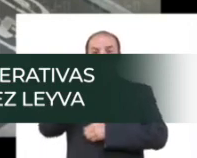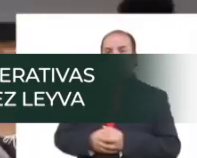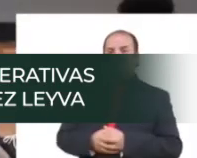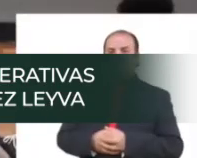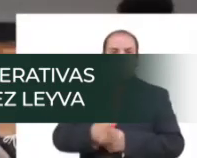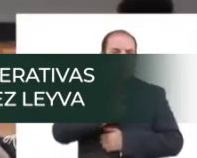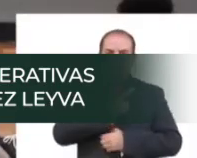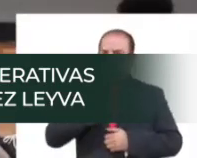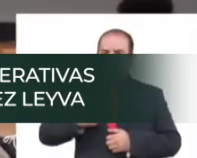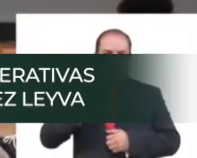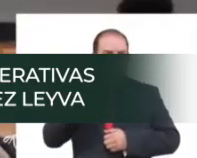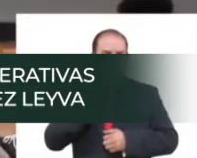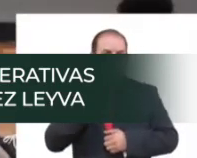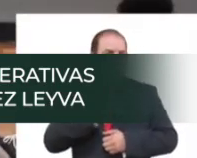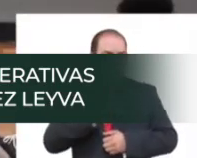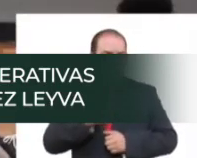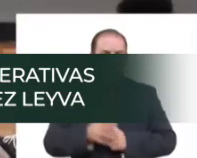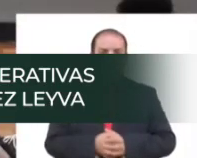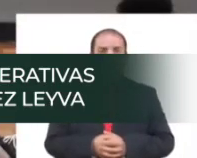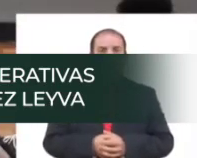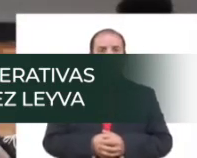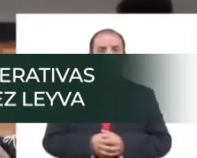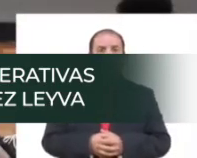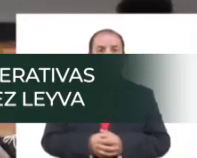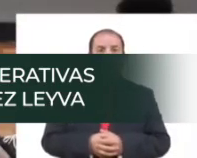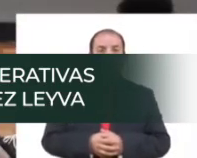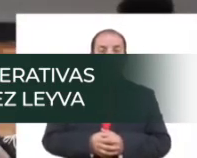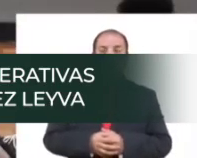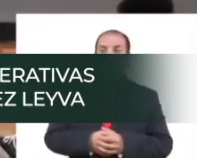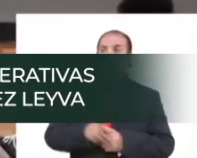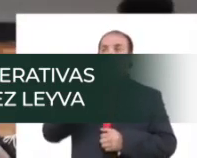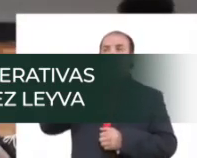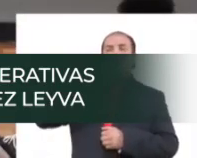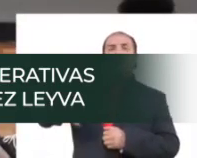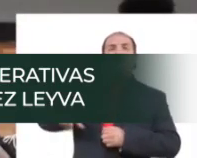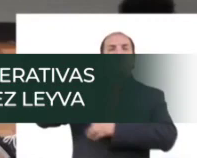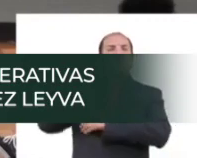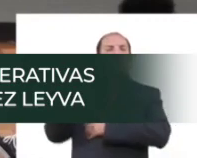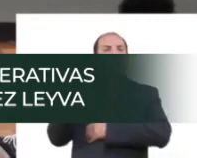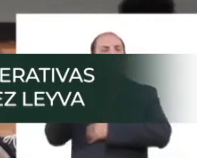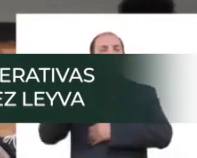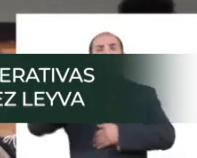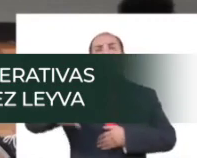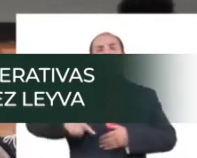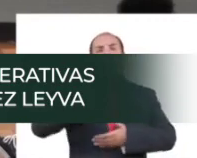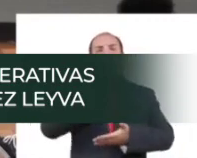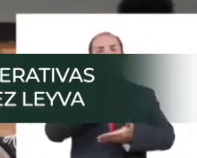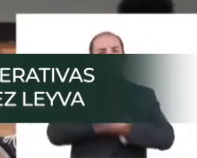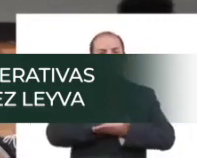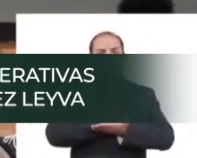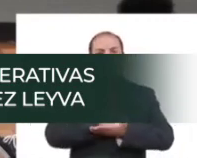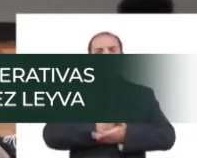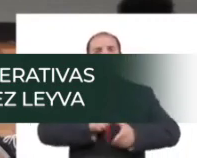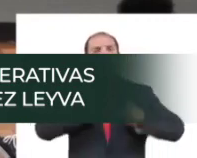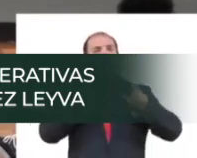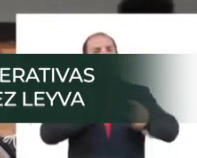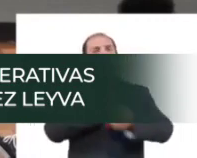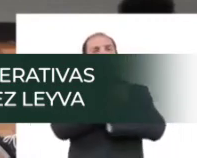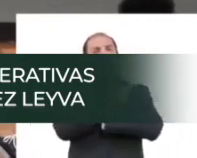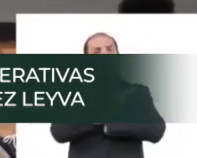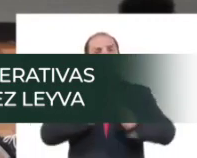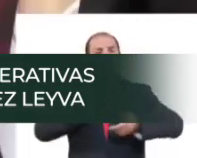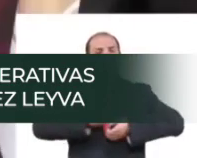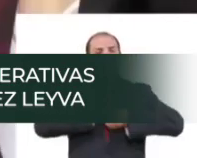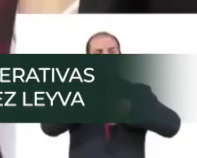los hechos. Por su parte, Sheinbaum afirmó que desde anoche estuvieron en contacto con el periodista para brindarle protección y apoyo y ratificó